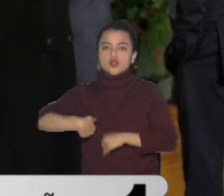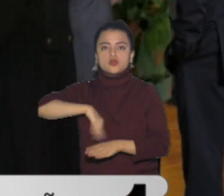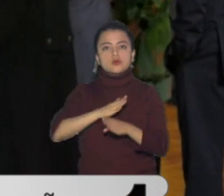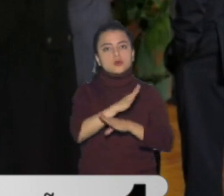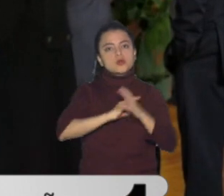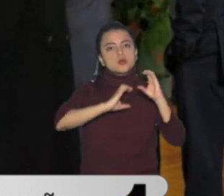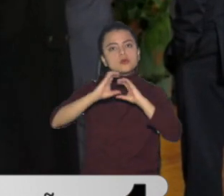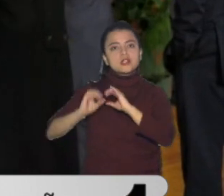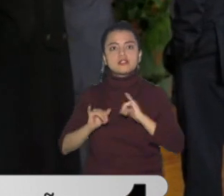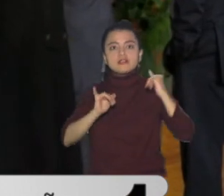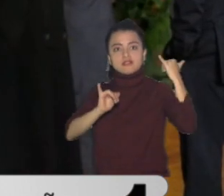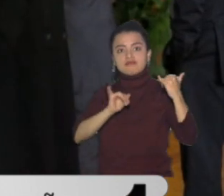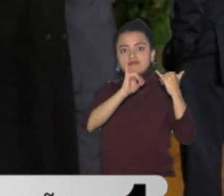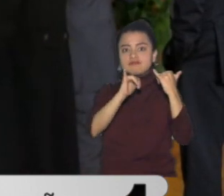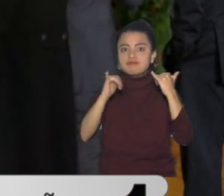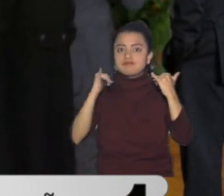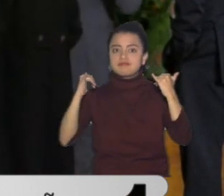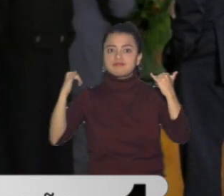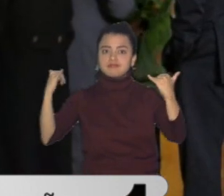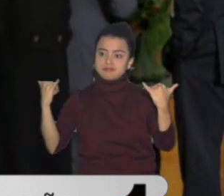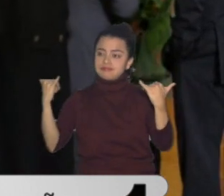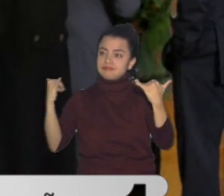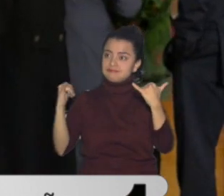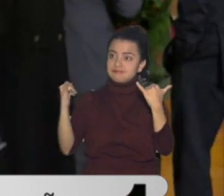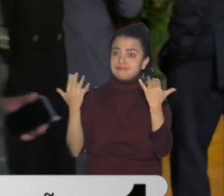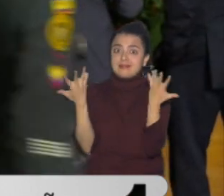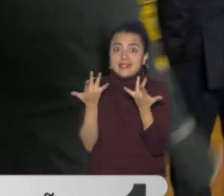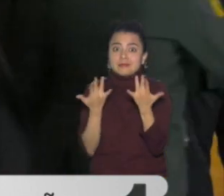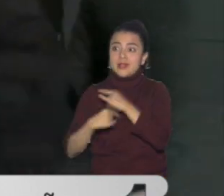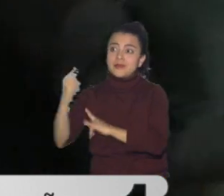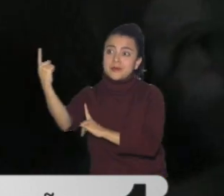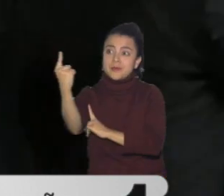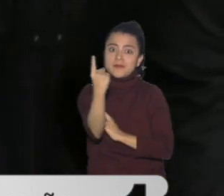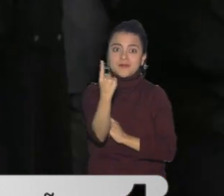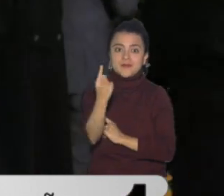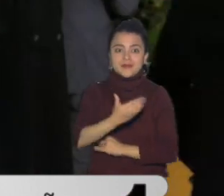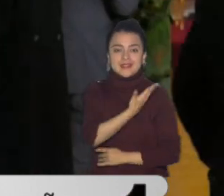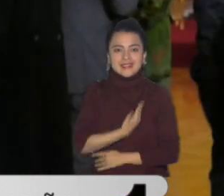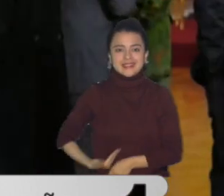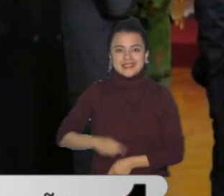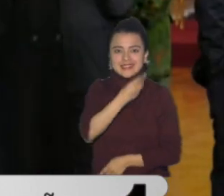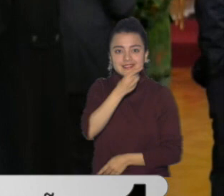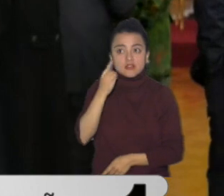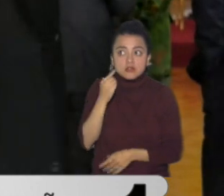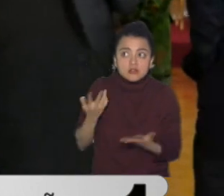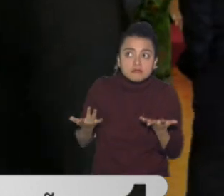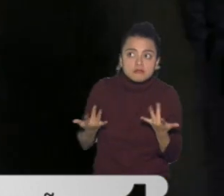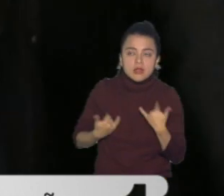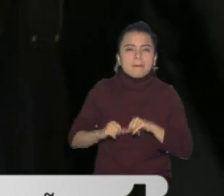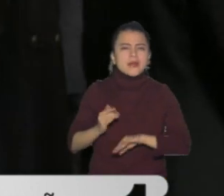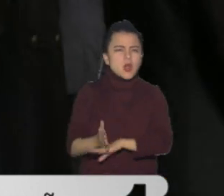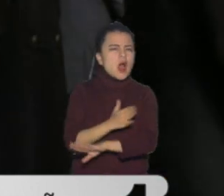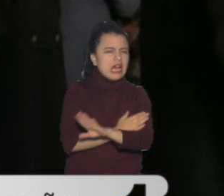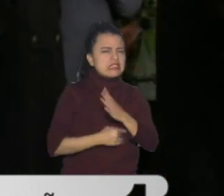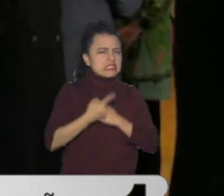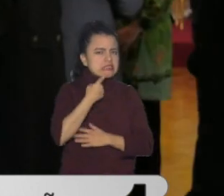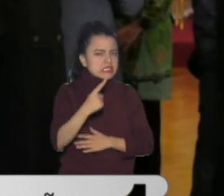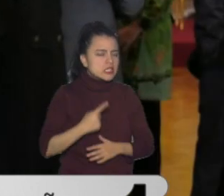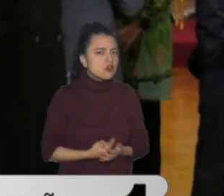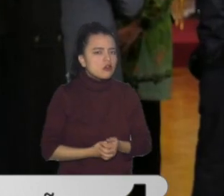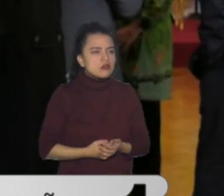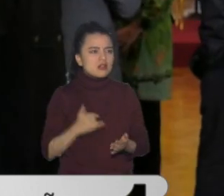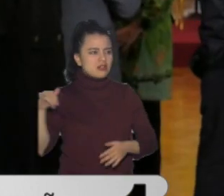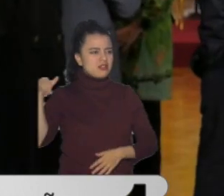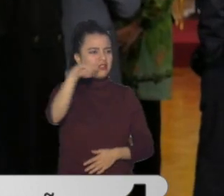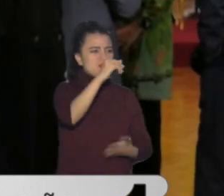comunicación, que estamos aquí en la Casa de Nariño sobre esta solicitud, pero lo que dijo esta mañana el presidente Duque es que estas compras